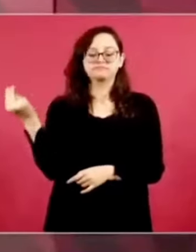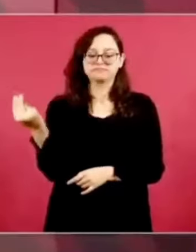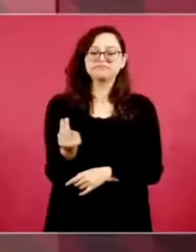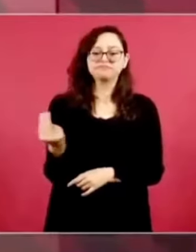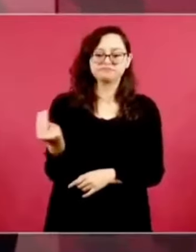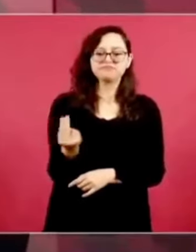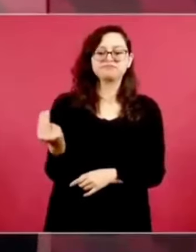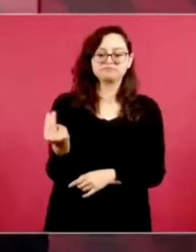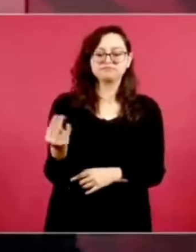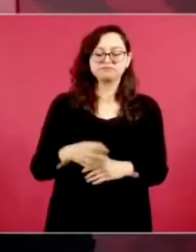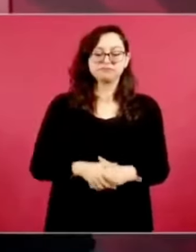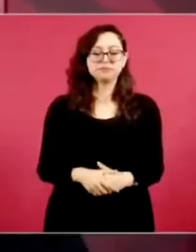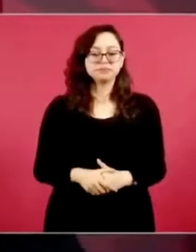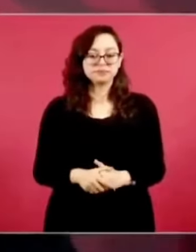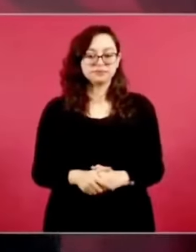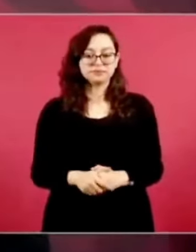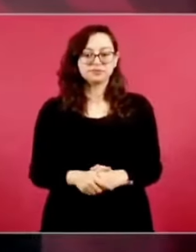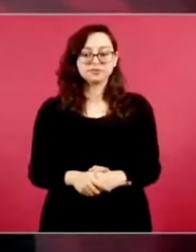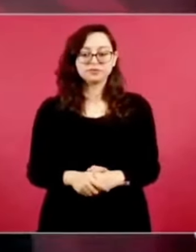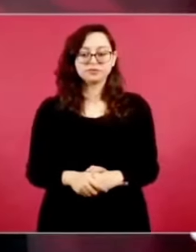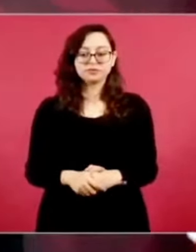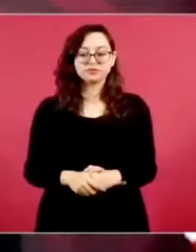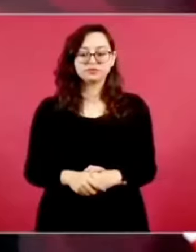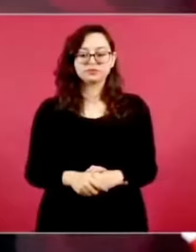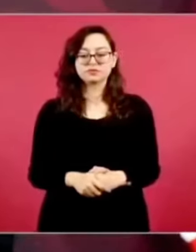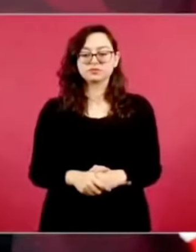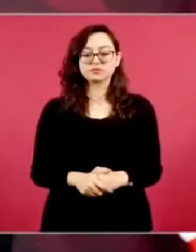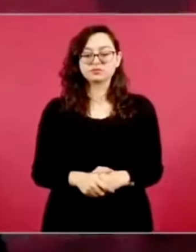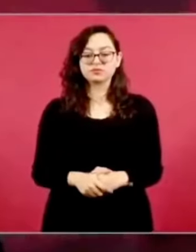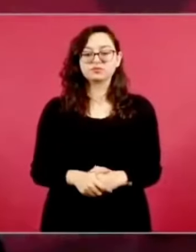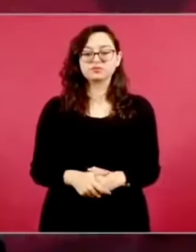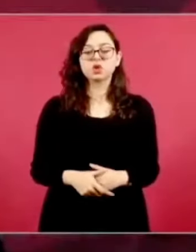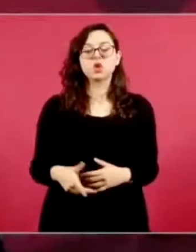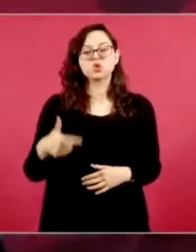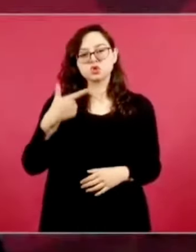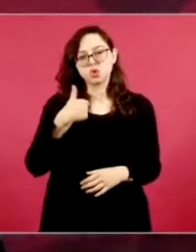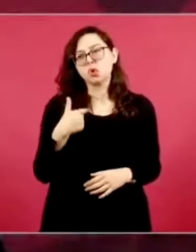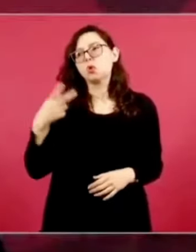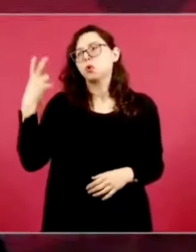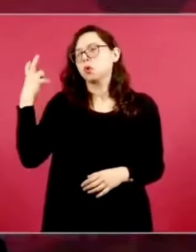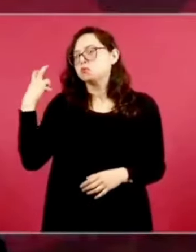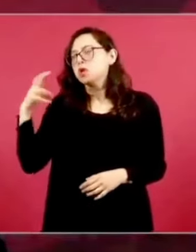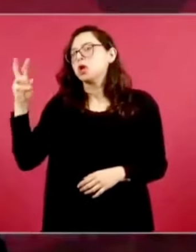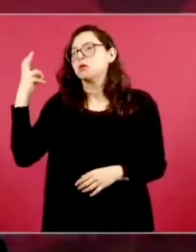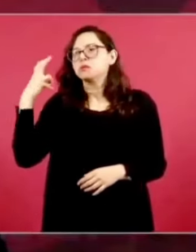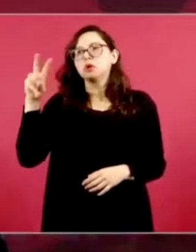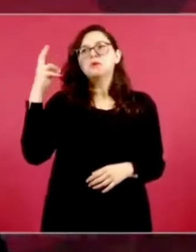en las giras que les gusta mucho cuando hablamos de estas cosas,